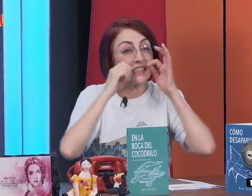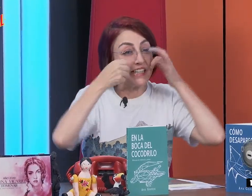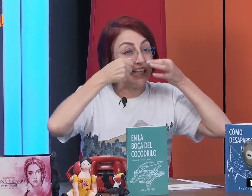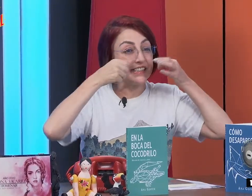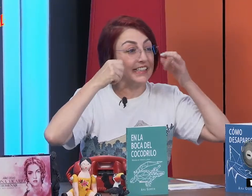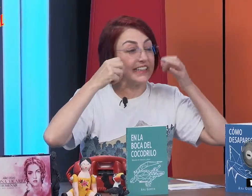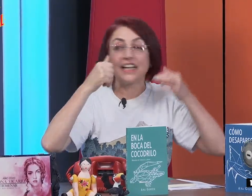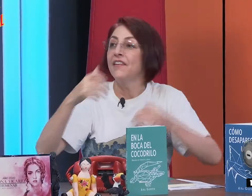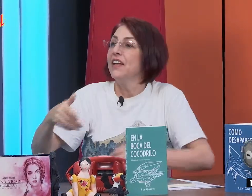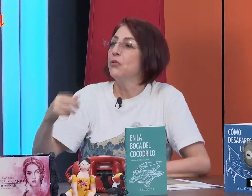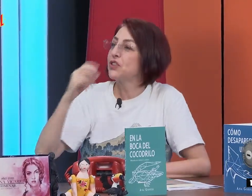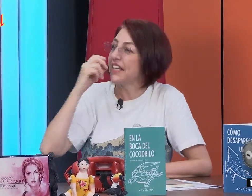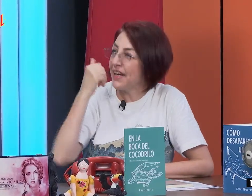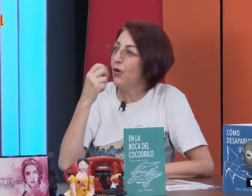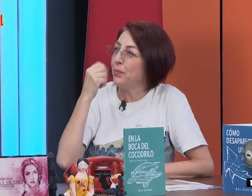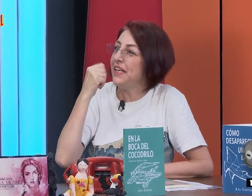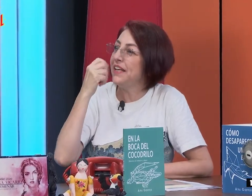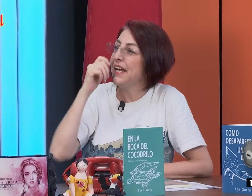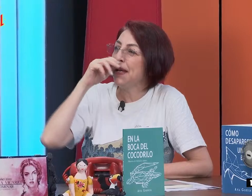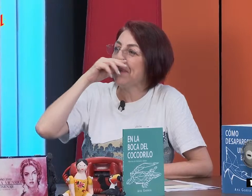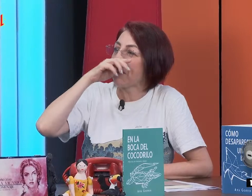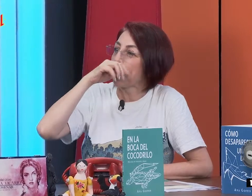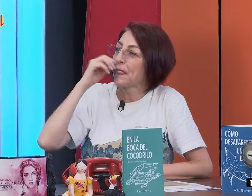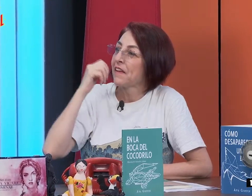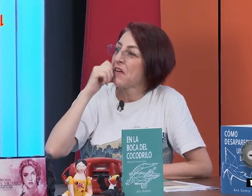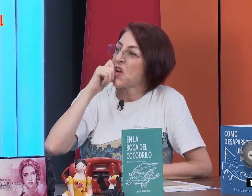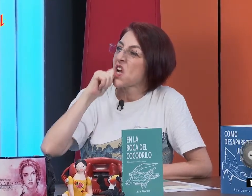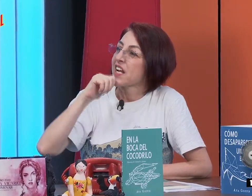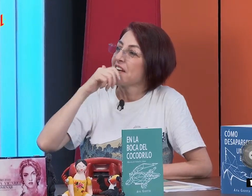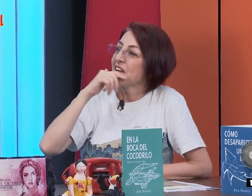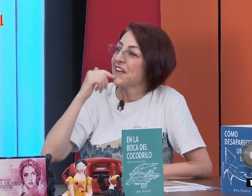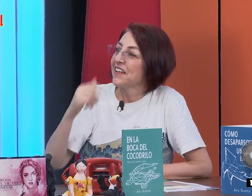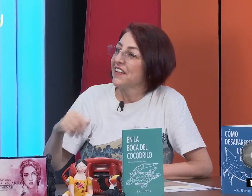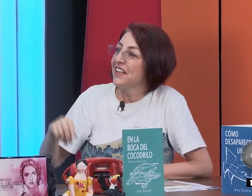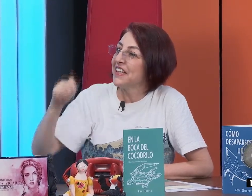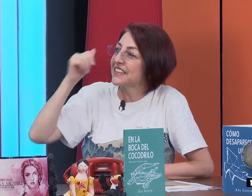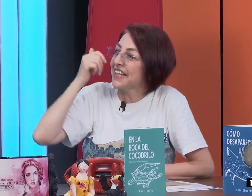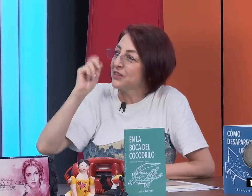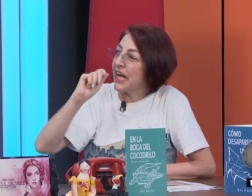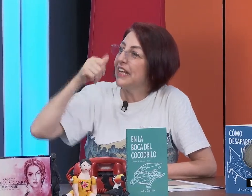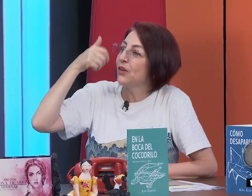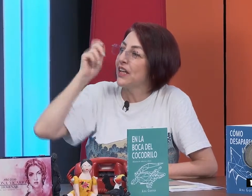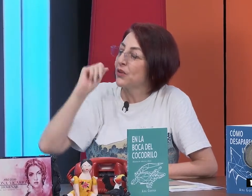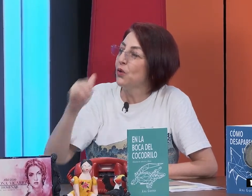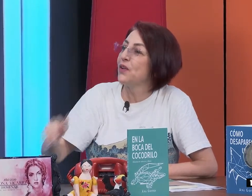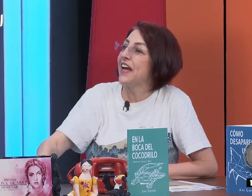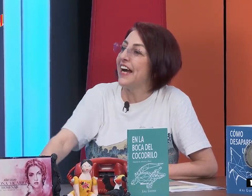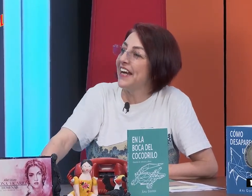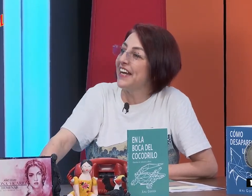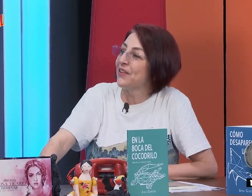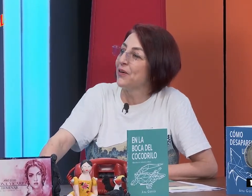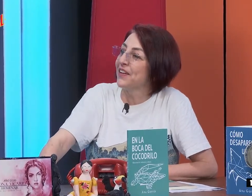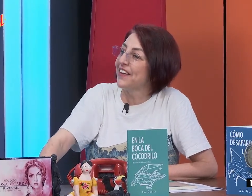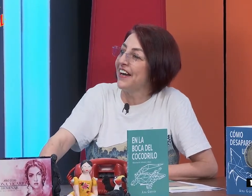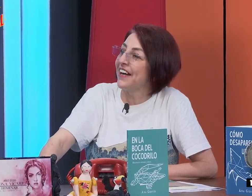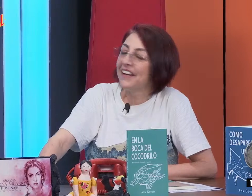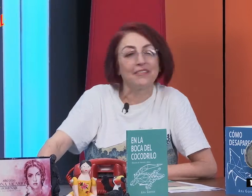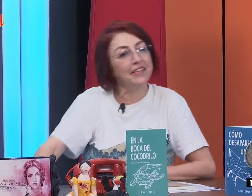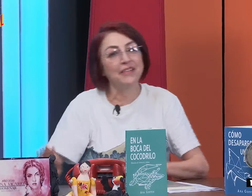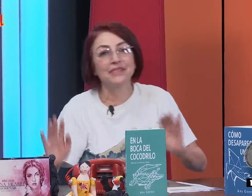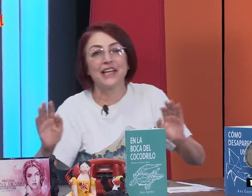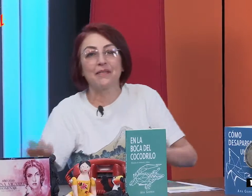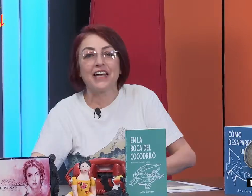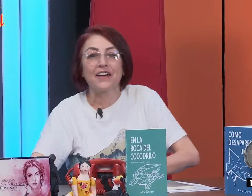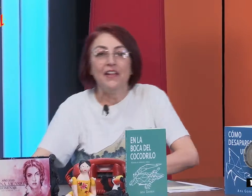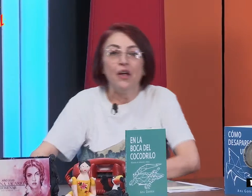para que les quedara así tan? ¿Usarían gomina? No, nada más se hace uno así, se va haciendo uno. Y estás dándole y se lo duro y va dale, formando, duro y dale. sí,